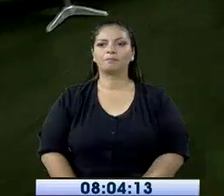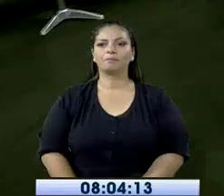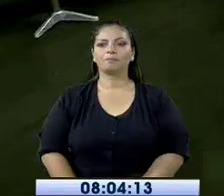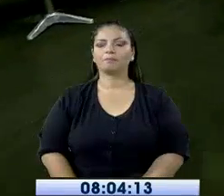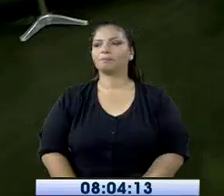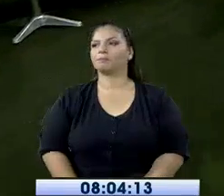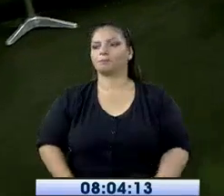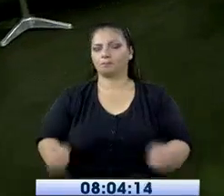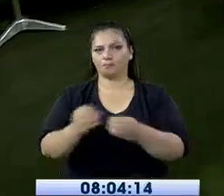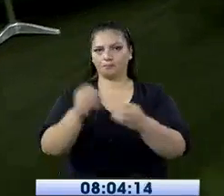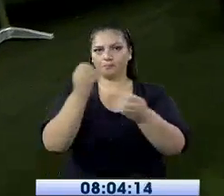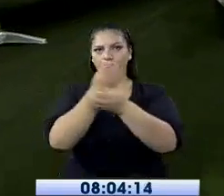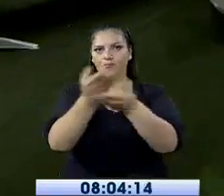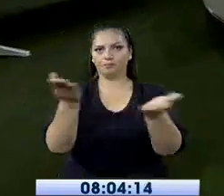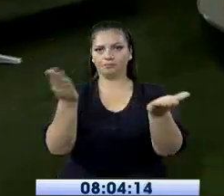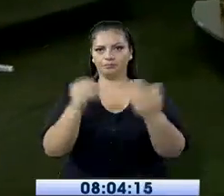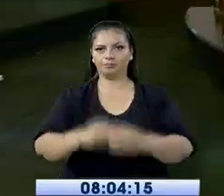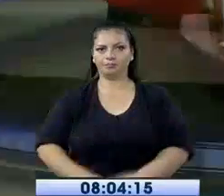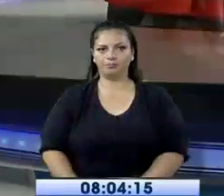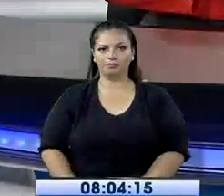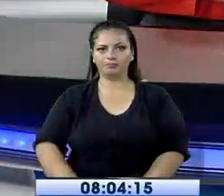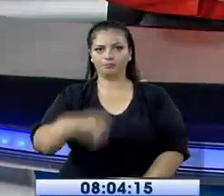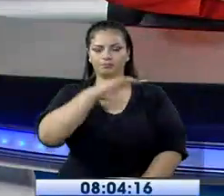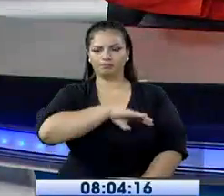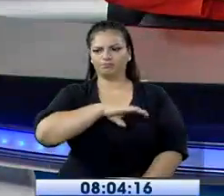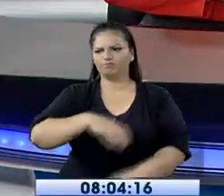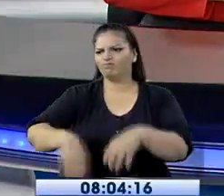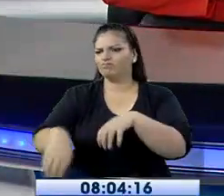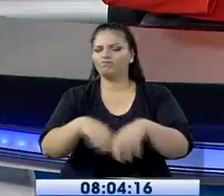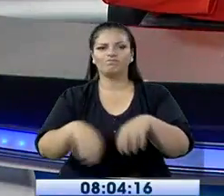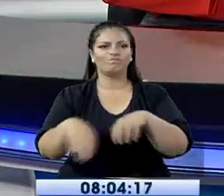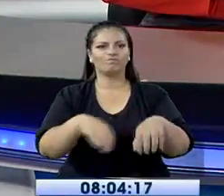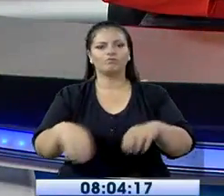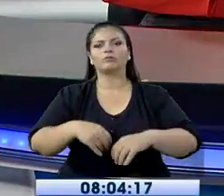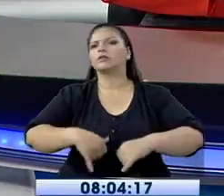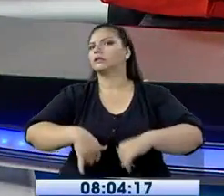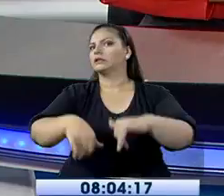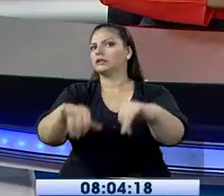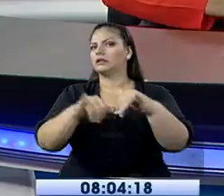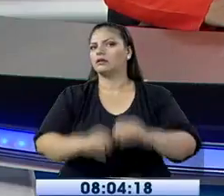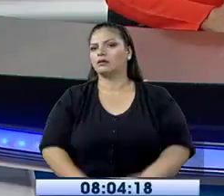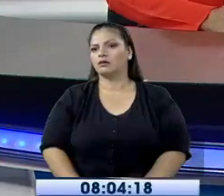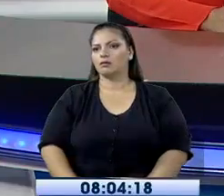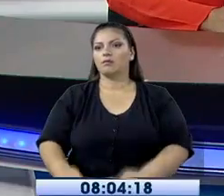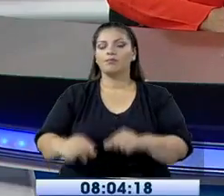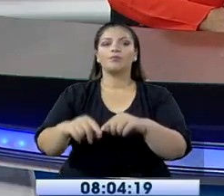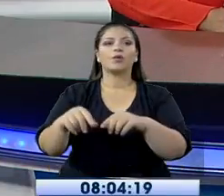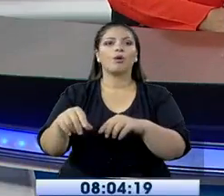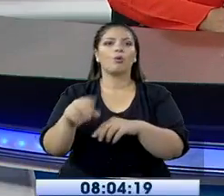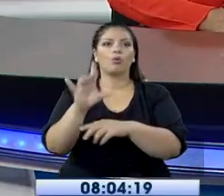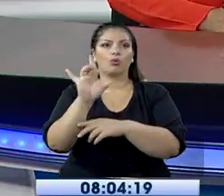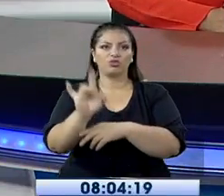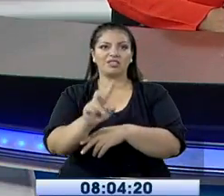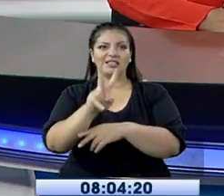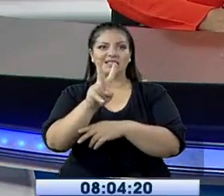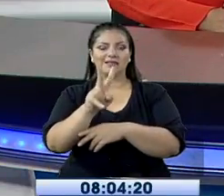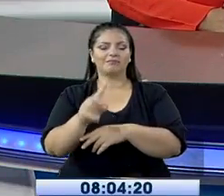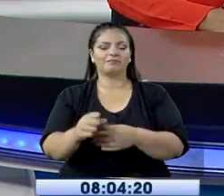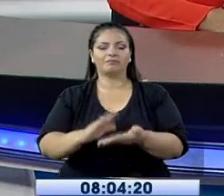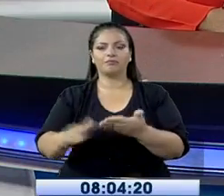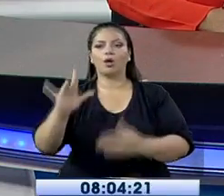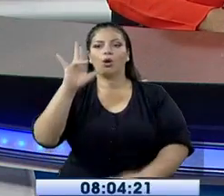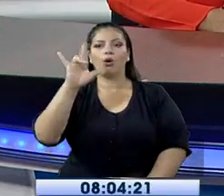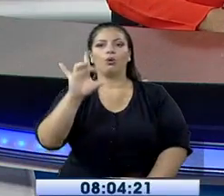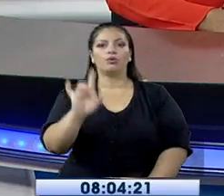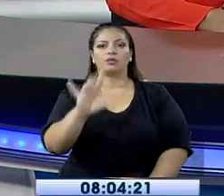Con más información. Claro que sí, la policía continúa asestando golpes al narcotráfico. 87 bloques de clorhidrato de cocaína fueron